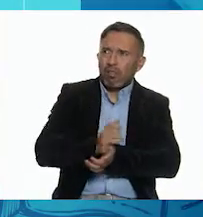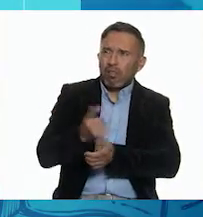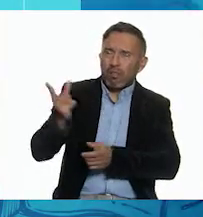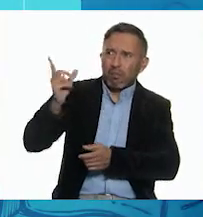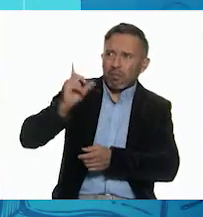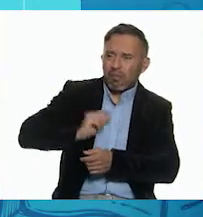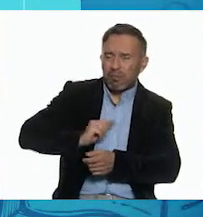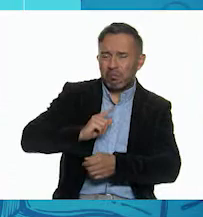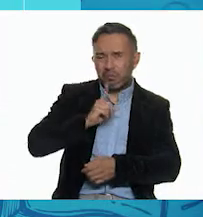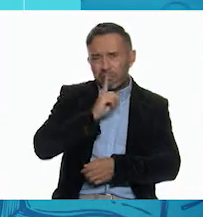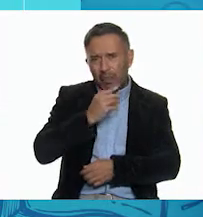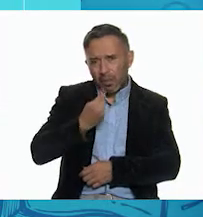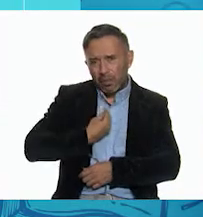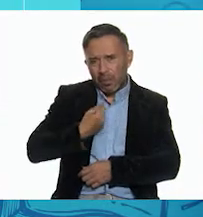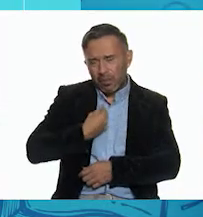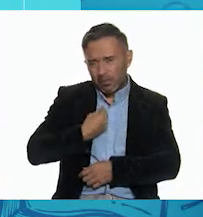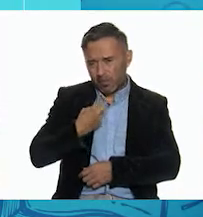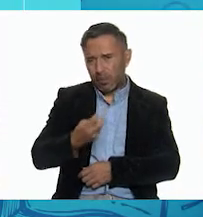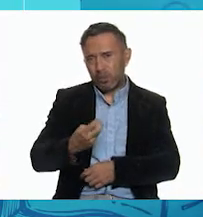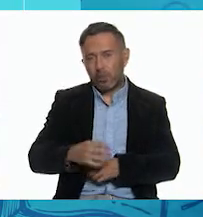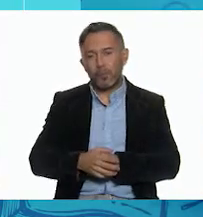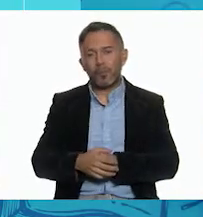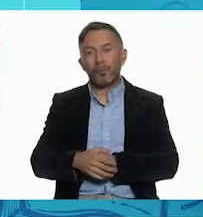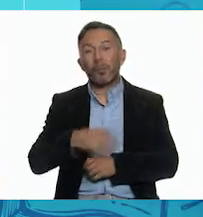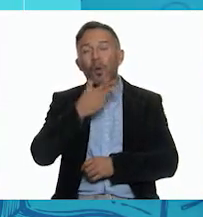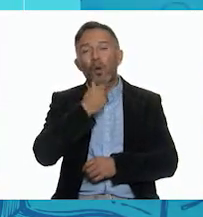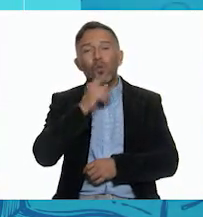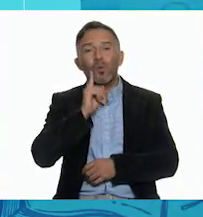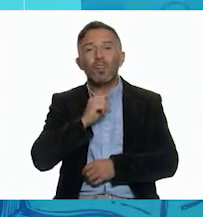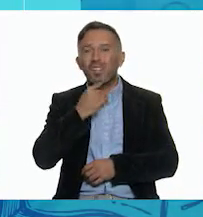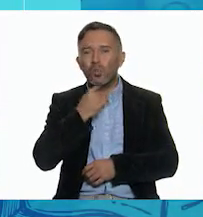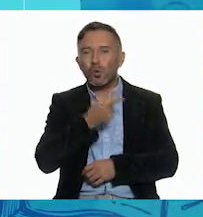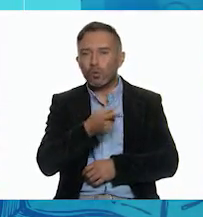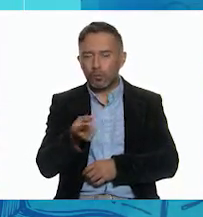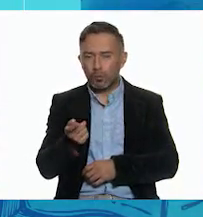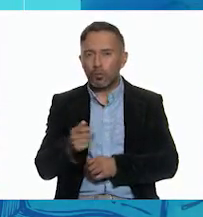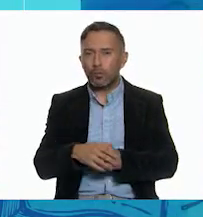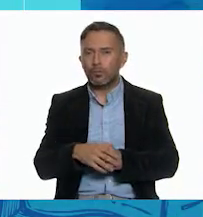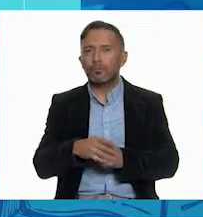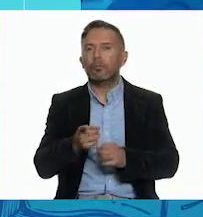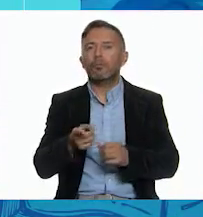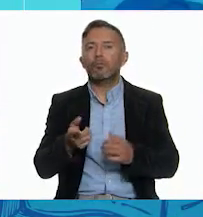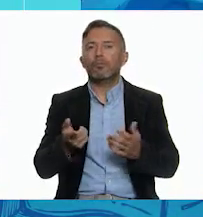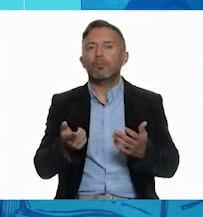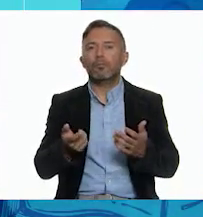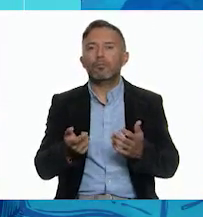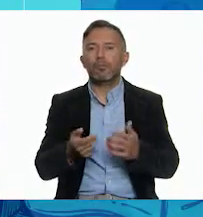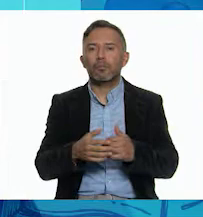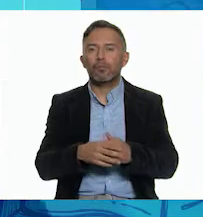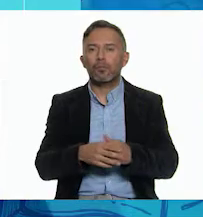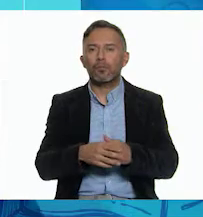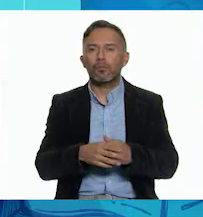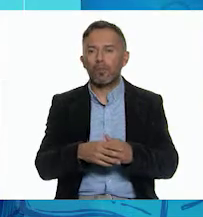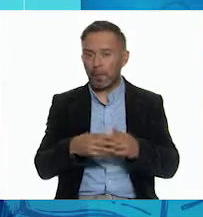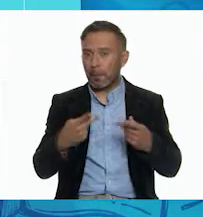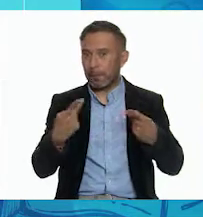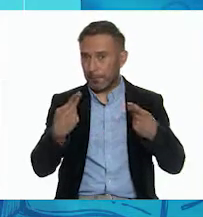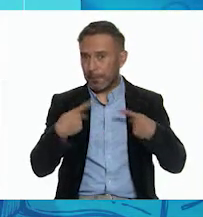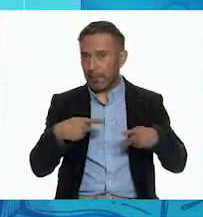Niñas y niños, no solo se detengan a analizar las motivaciones del o de los